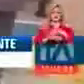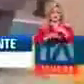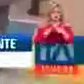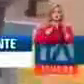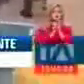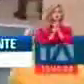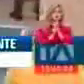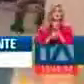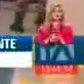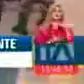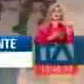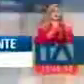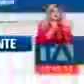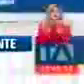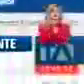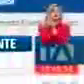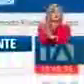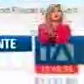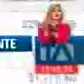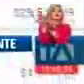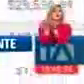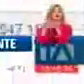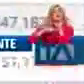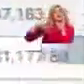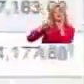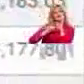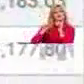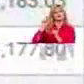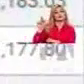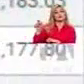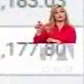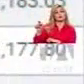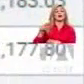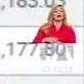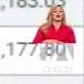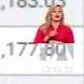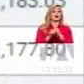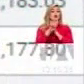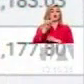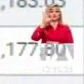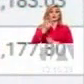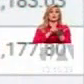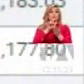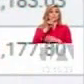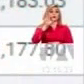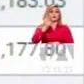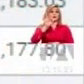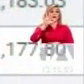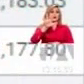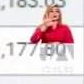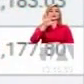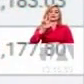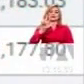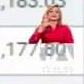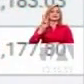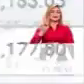cargos también se mostró información del Servicio de Rentas Internas. Gabriela Pazmiño en el 2019 pagó $29 mil de